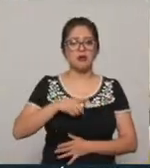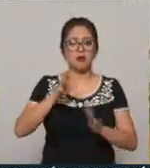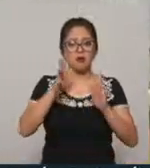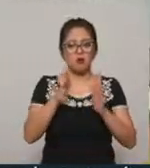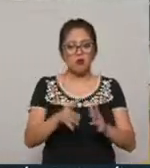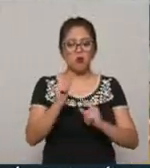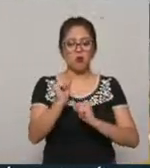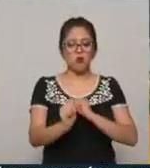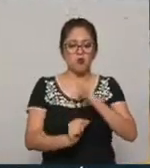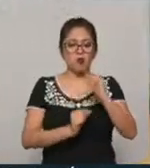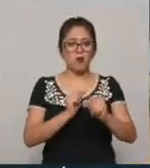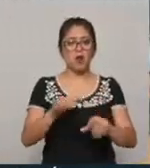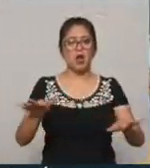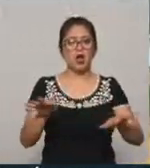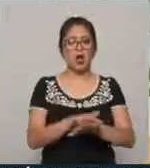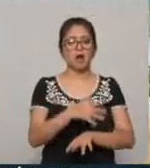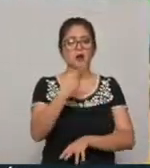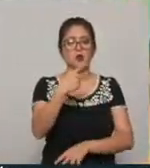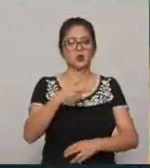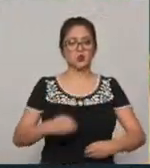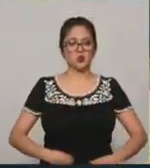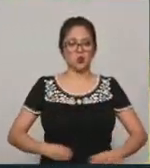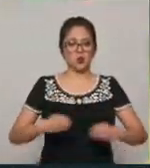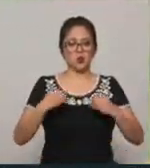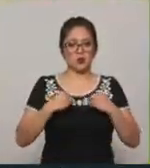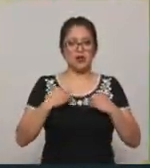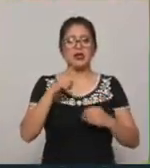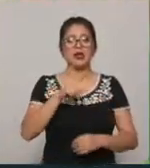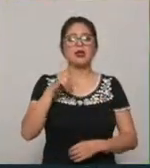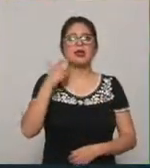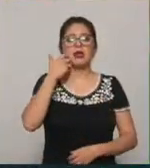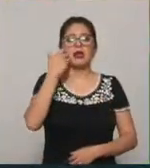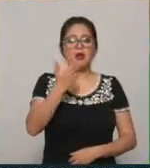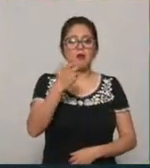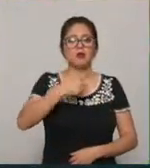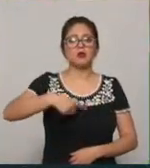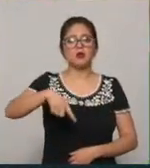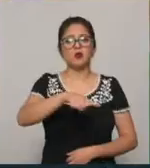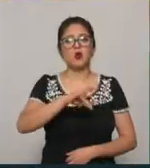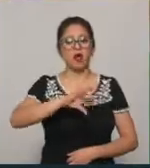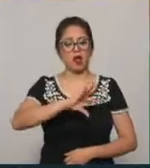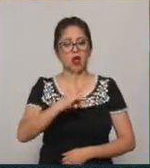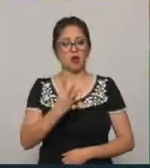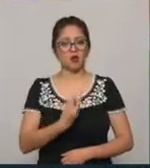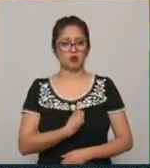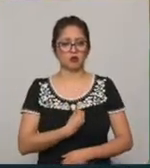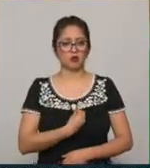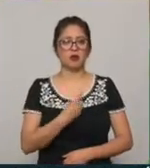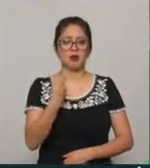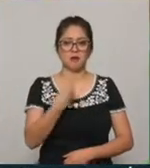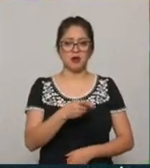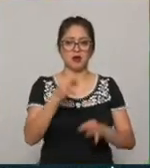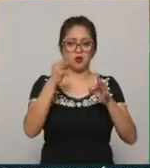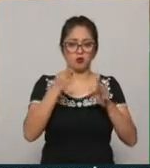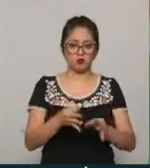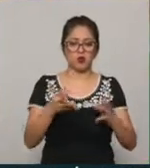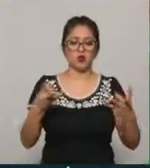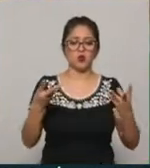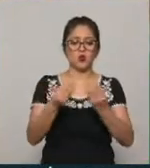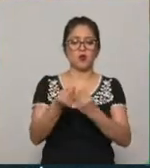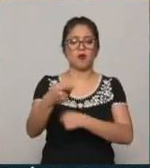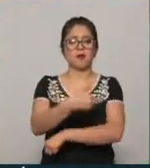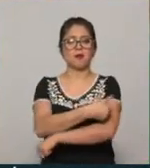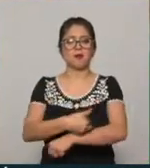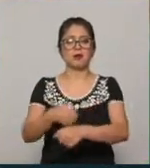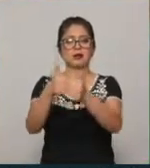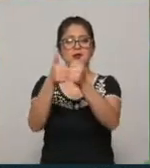su condición de vida y que logremos lo que realmente buscamos, que es que tengan una adopción, que realmente se queden ahí y cambie